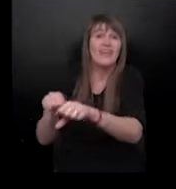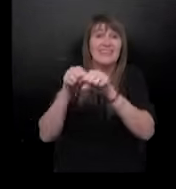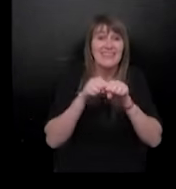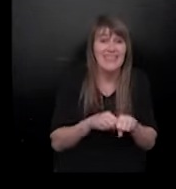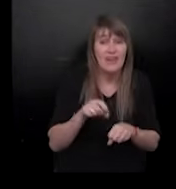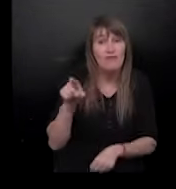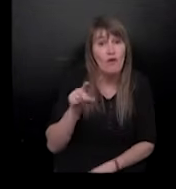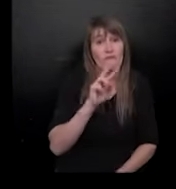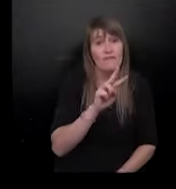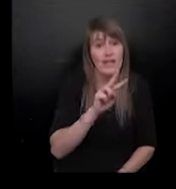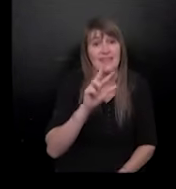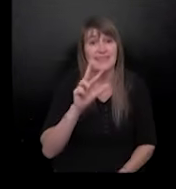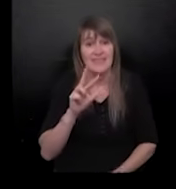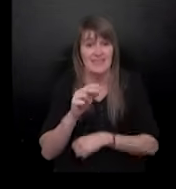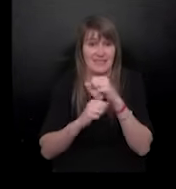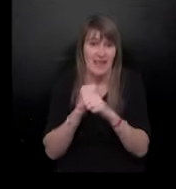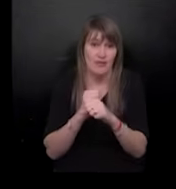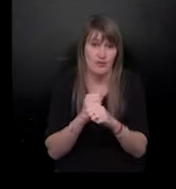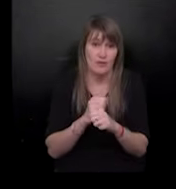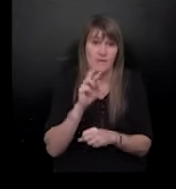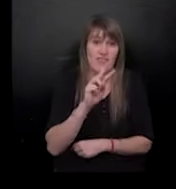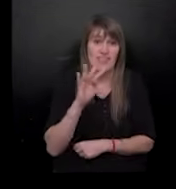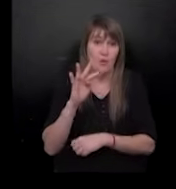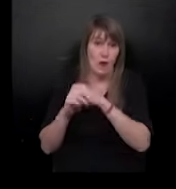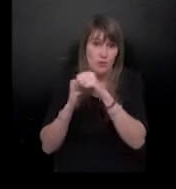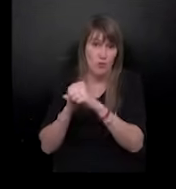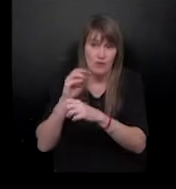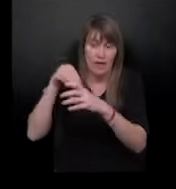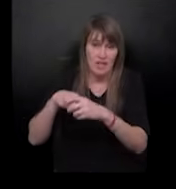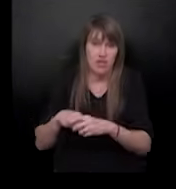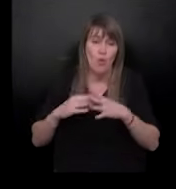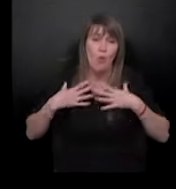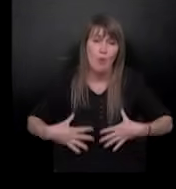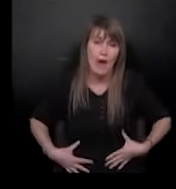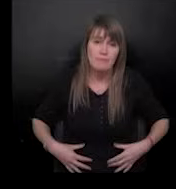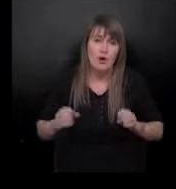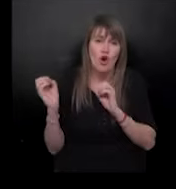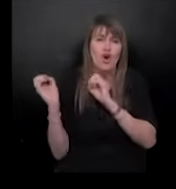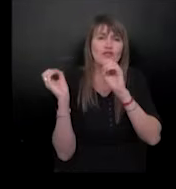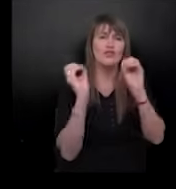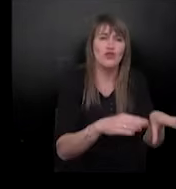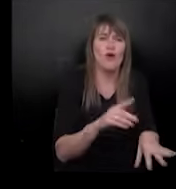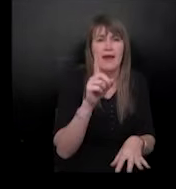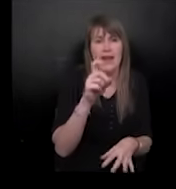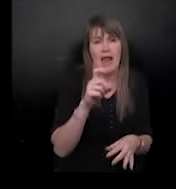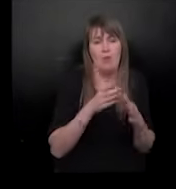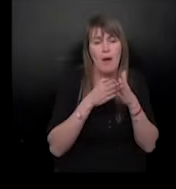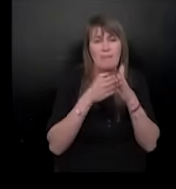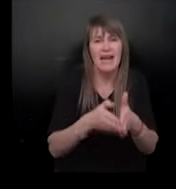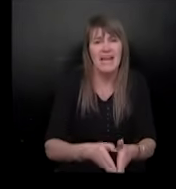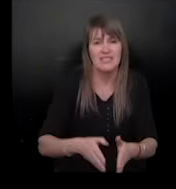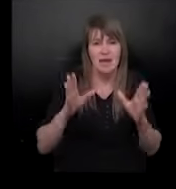tenías 23 años. Cumpliste 24 el día que tu cuerpo fue arrojado por las aguas en una playa de